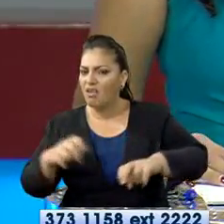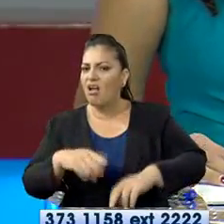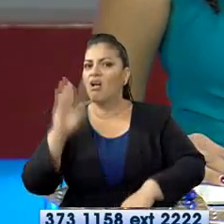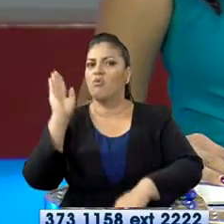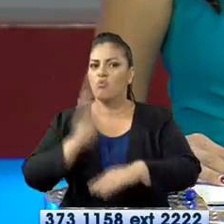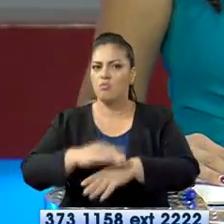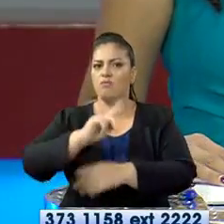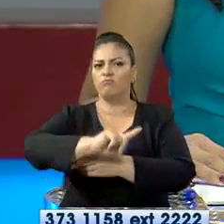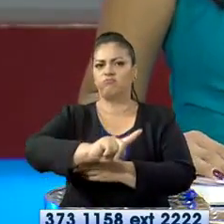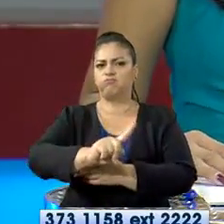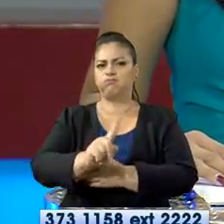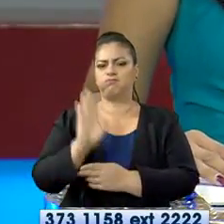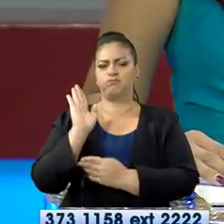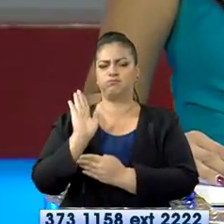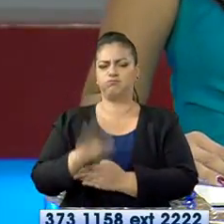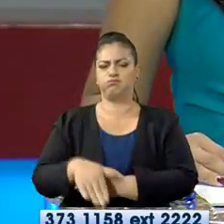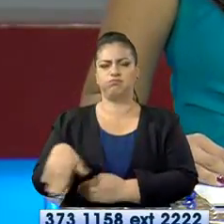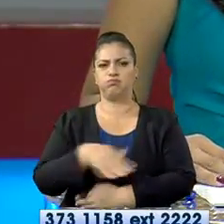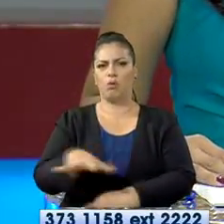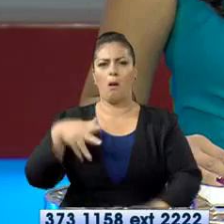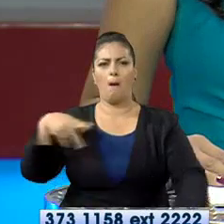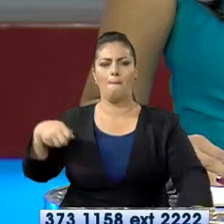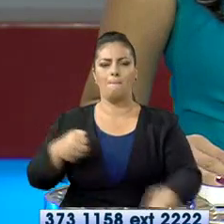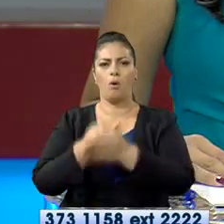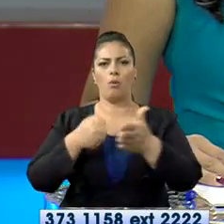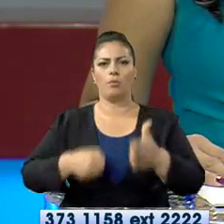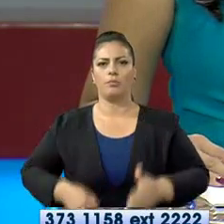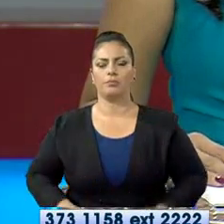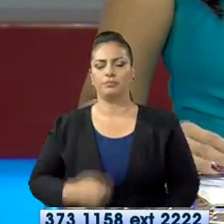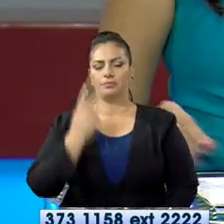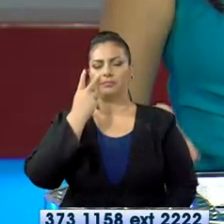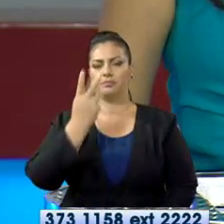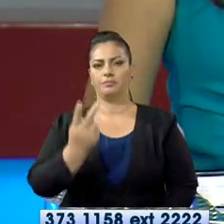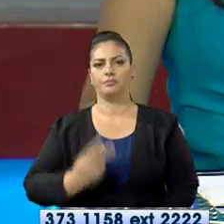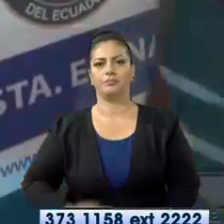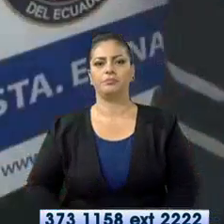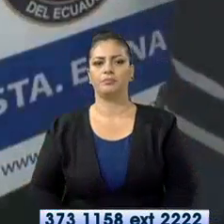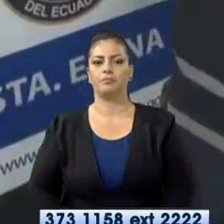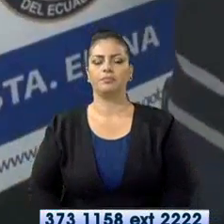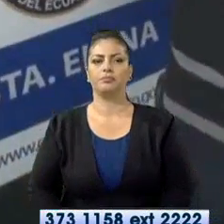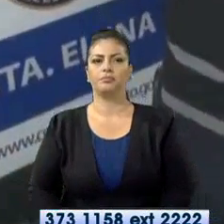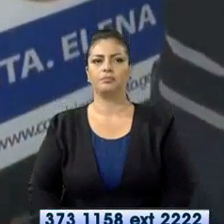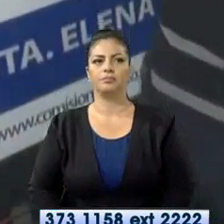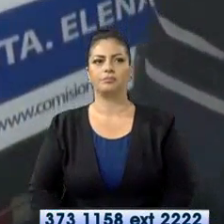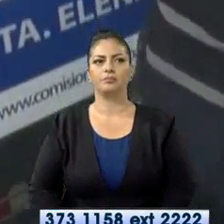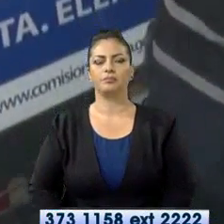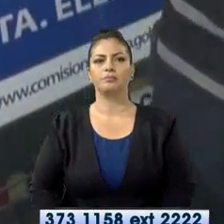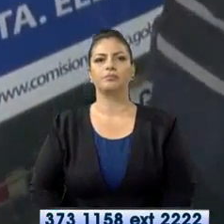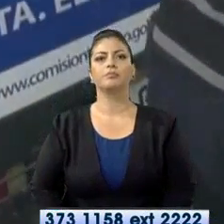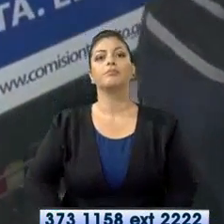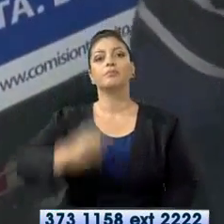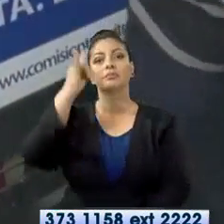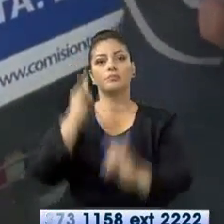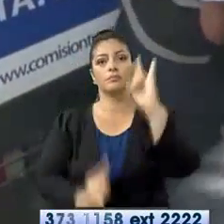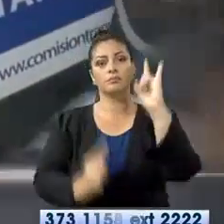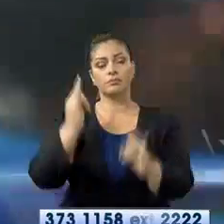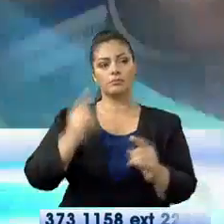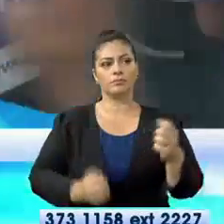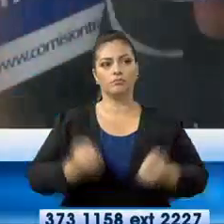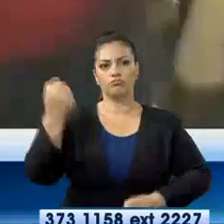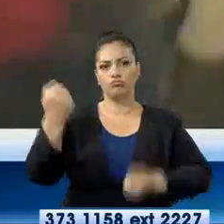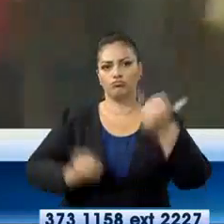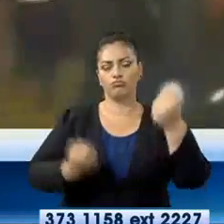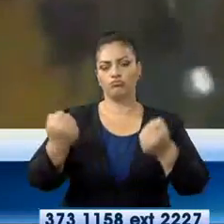de velocidad habría provocado este accidente. Veamos. Una persona fallecida y 5 heridos es